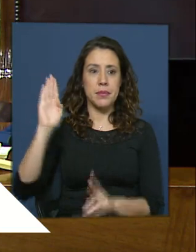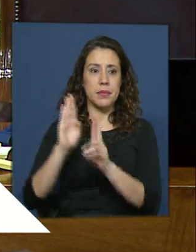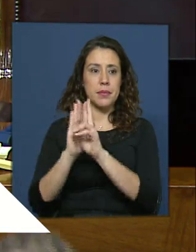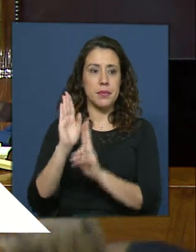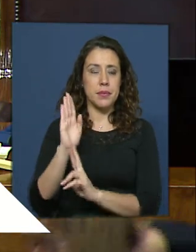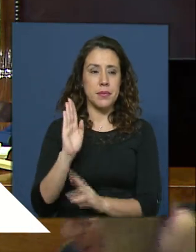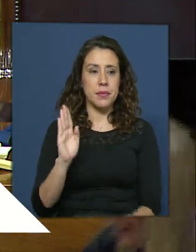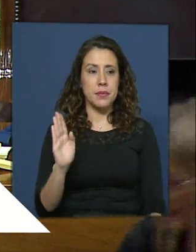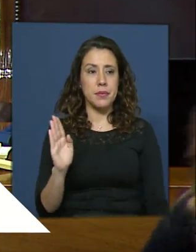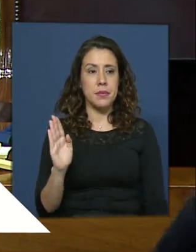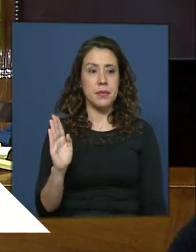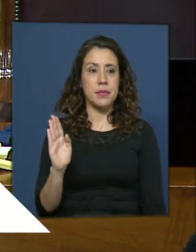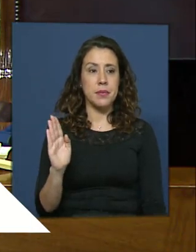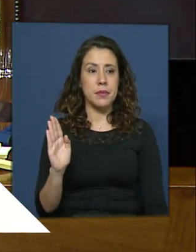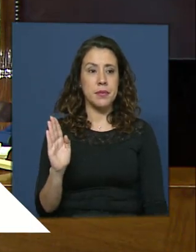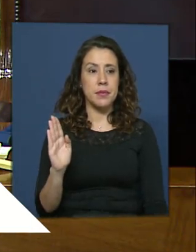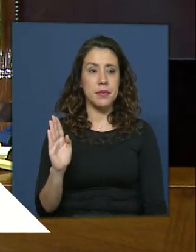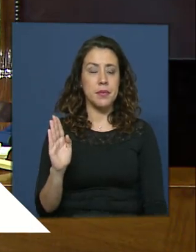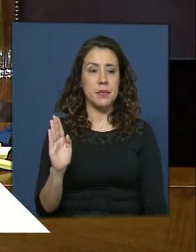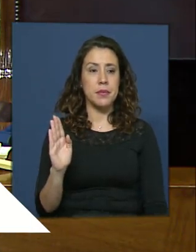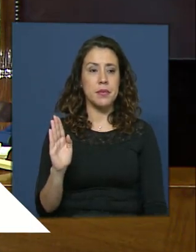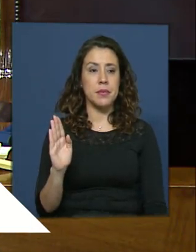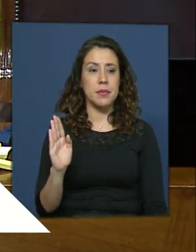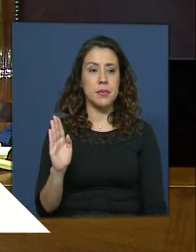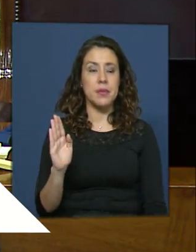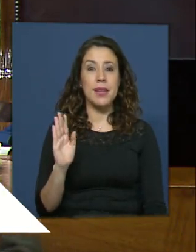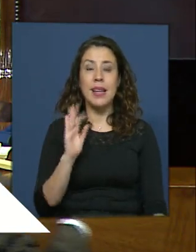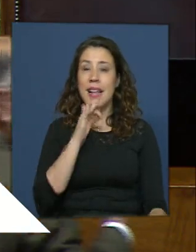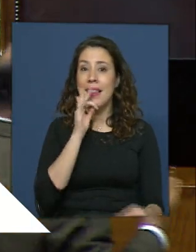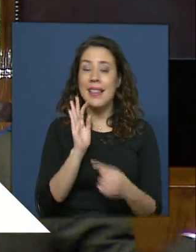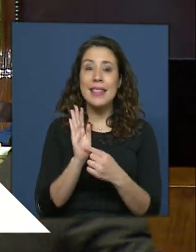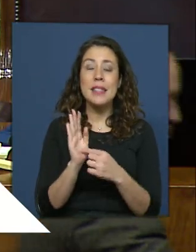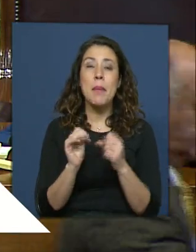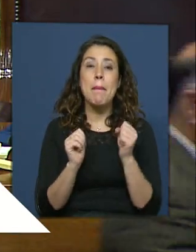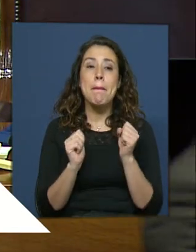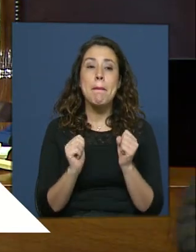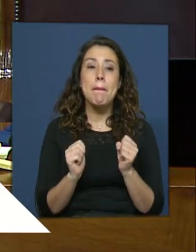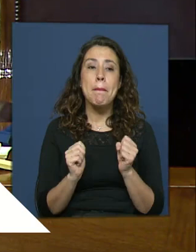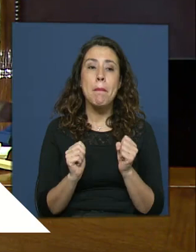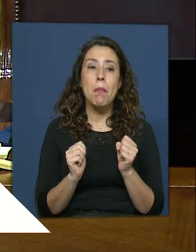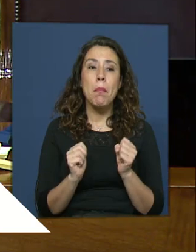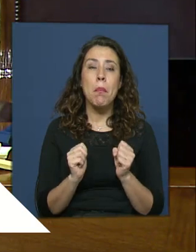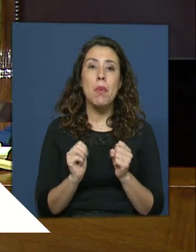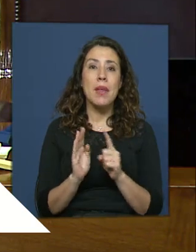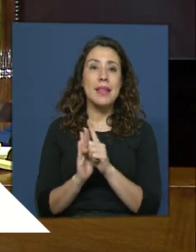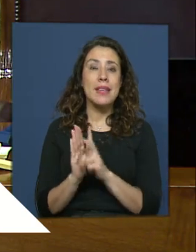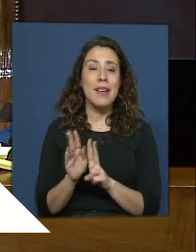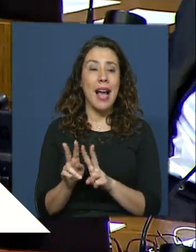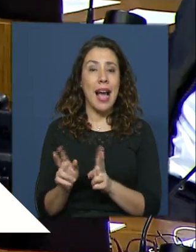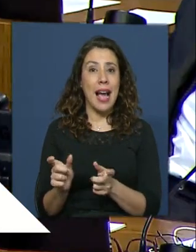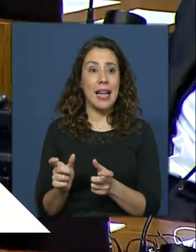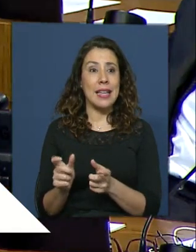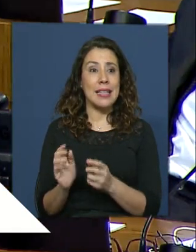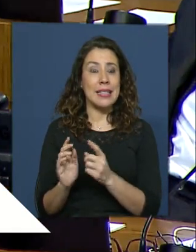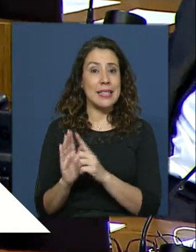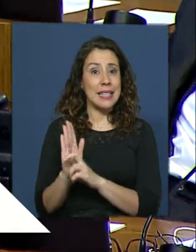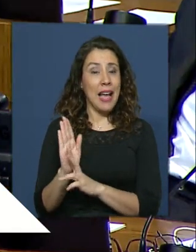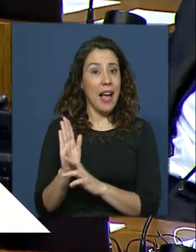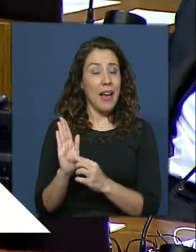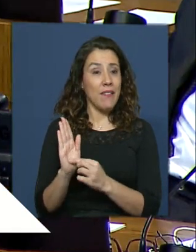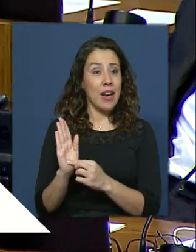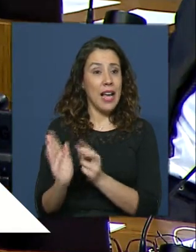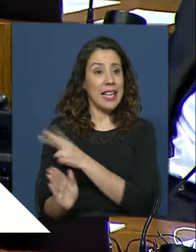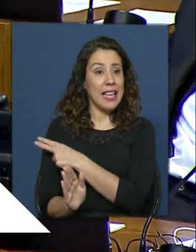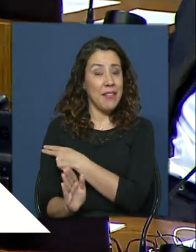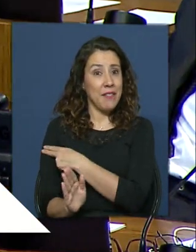Diputado Sergio Aguiló. El reglamento establece la posibilidad, por supuesto, de que hagan la tabla los jefes de comité, pero también